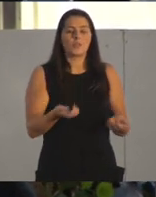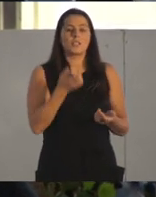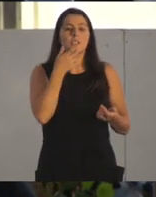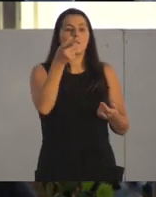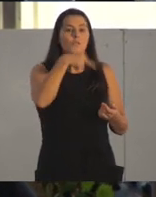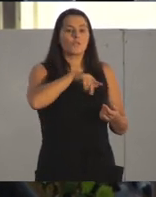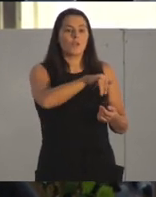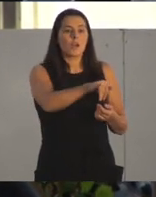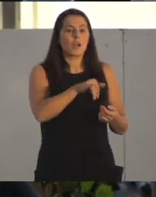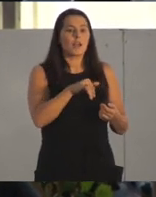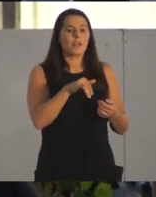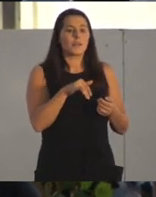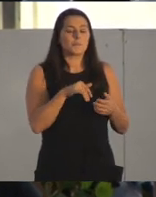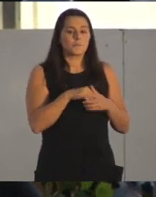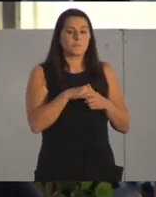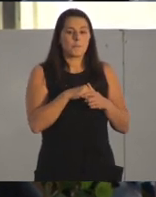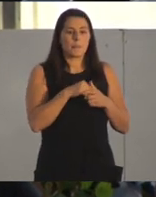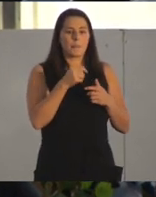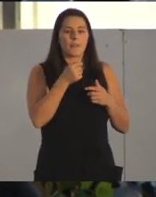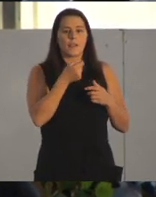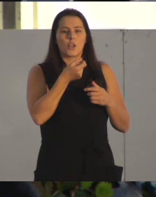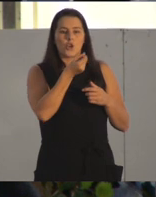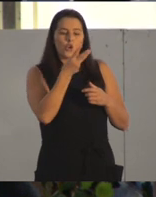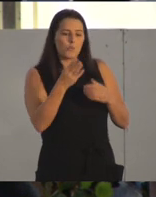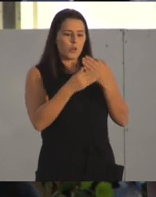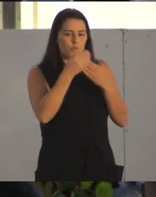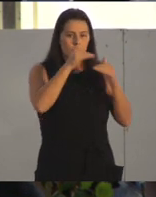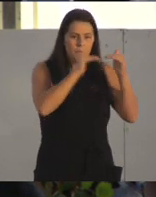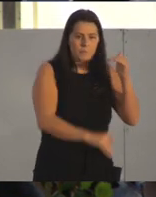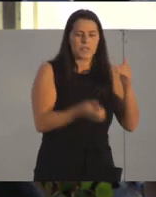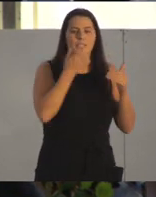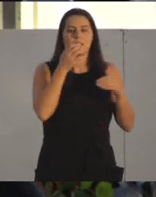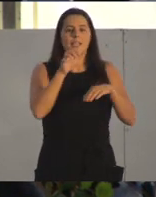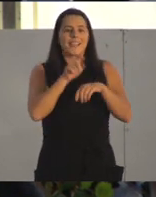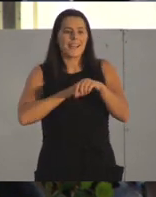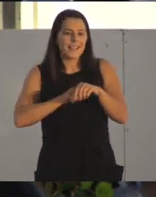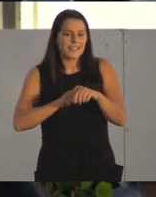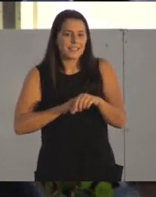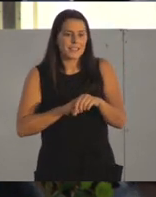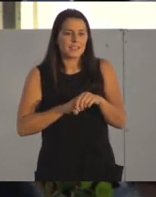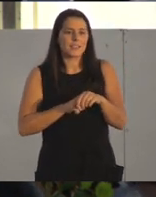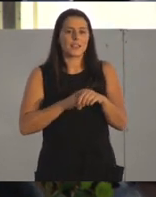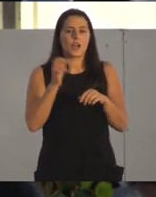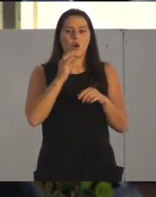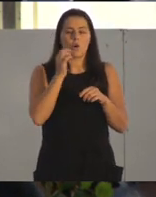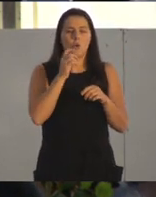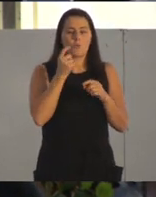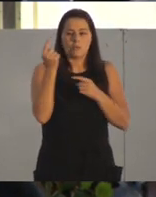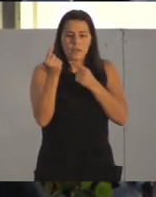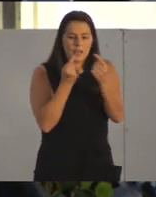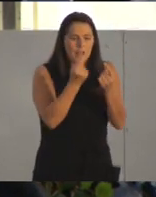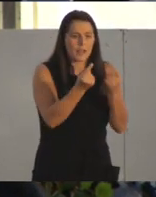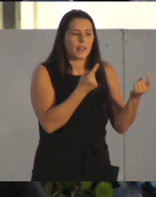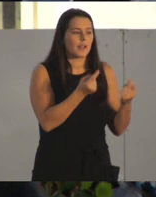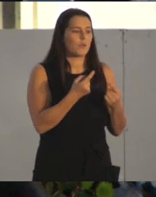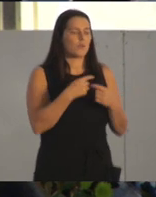tenéis menor número de usuarios, si las características o las peculiaridades de